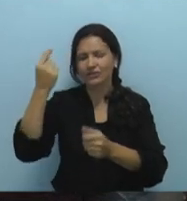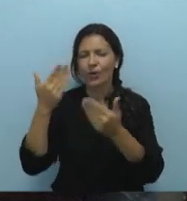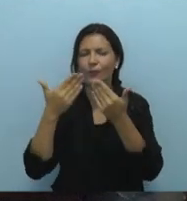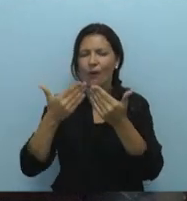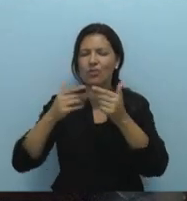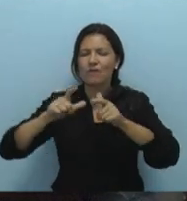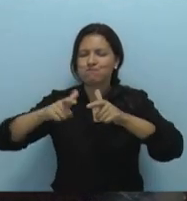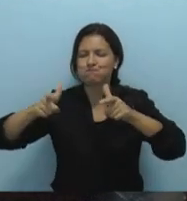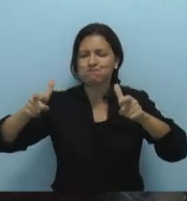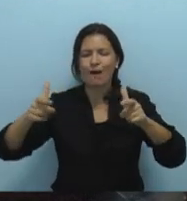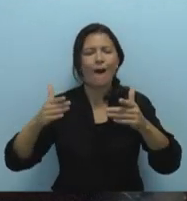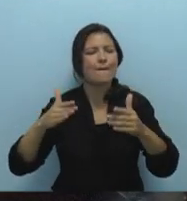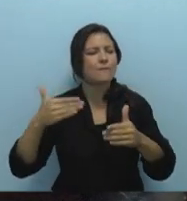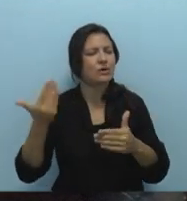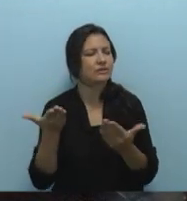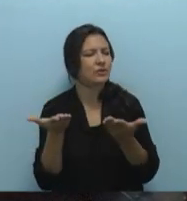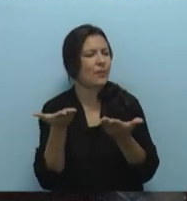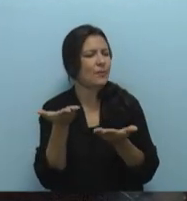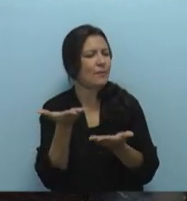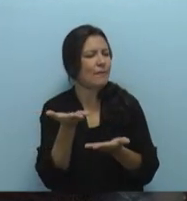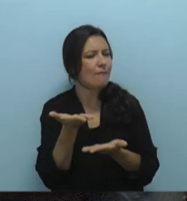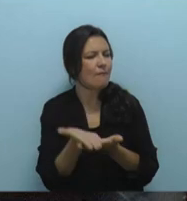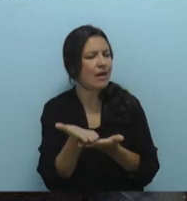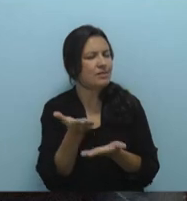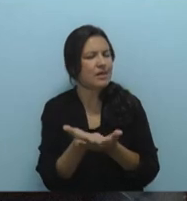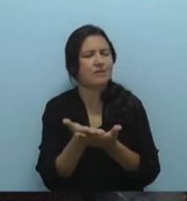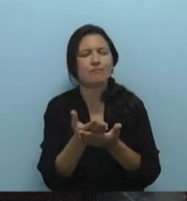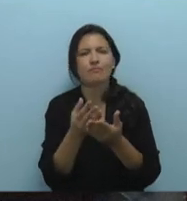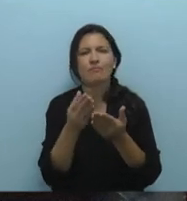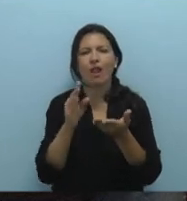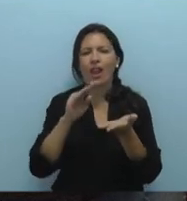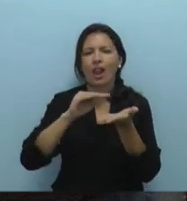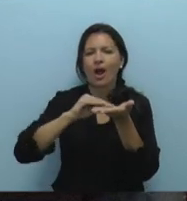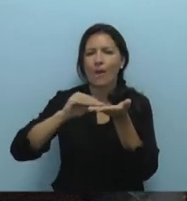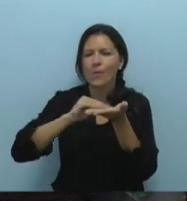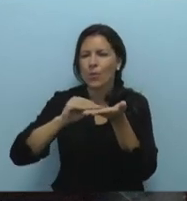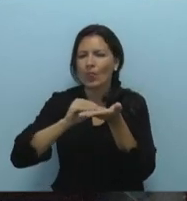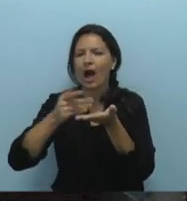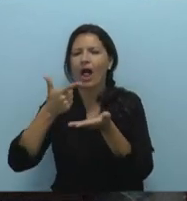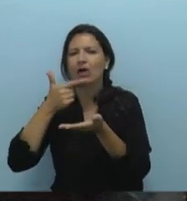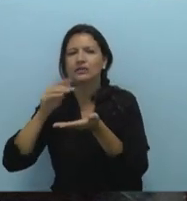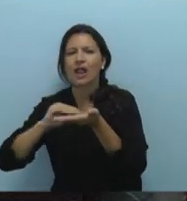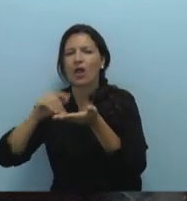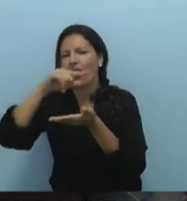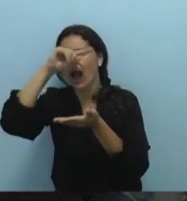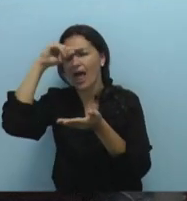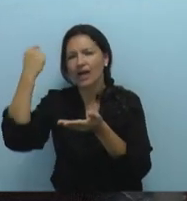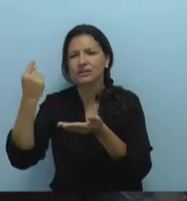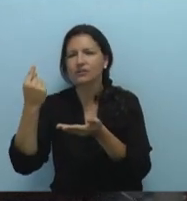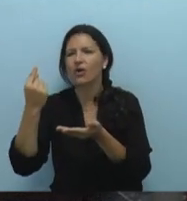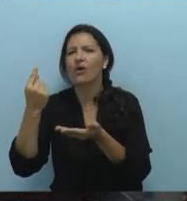pedir a nuestros legisladores nacionales que, respaldados por esa